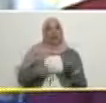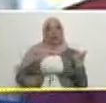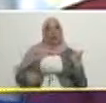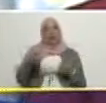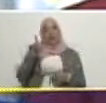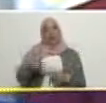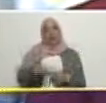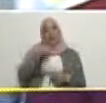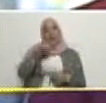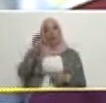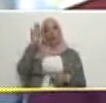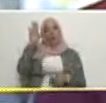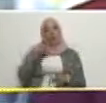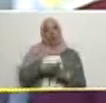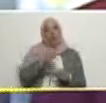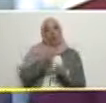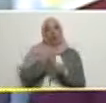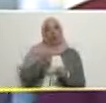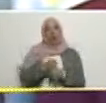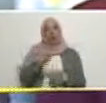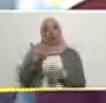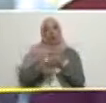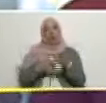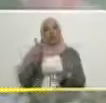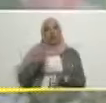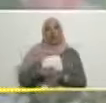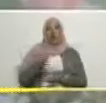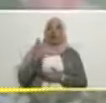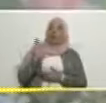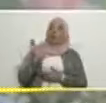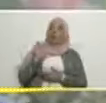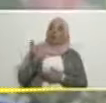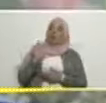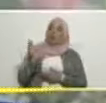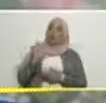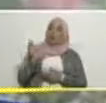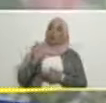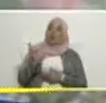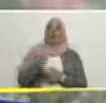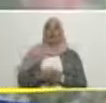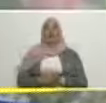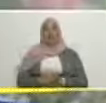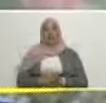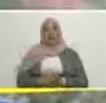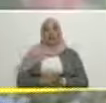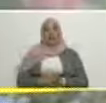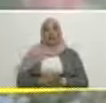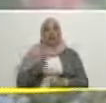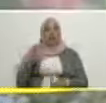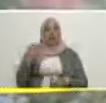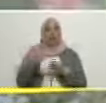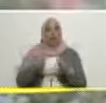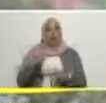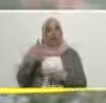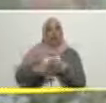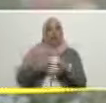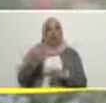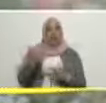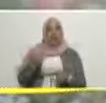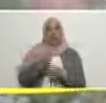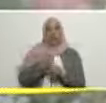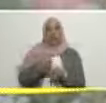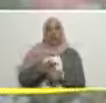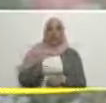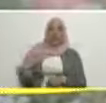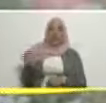también mostrando sus talentos. ¿Dónde pudiera hacerse ese congreso? Ah, Génesis, ¿cómo pudiera ser el proceso? Pues le estamos dando un